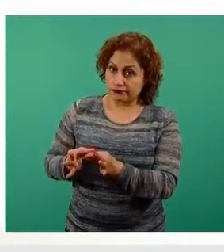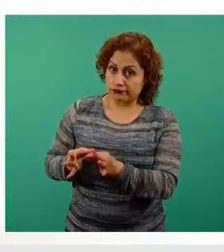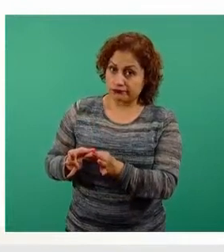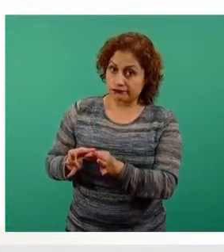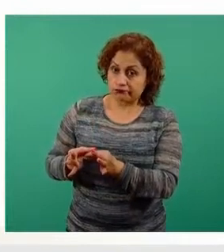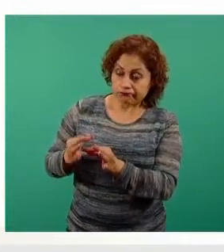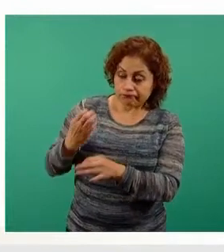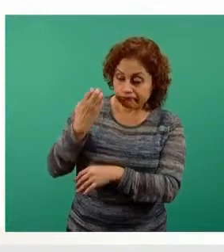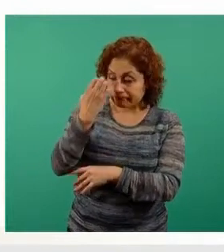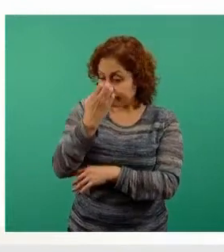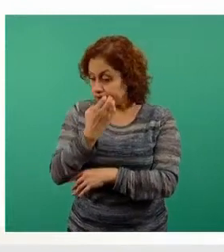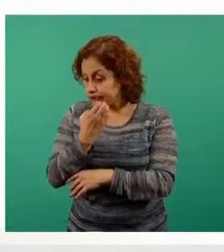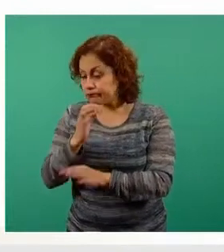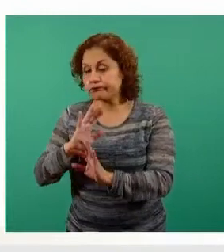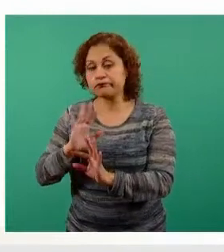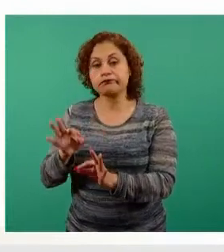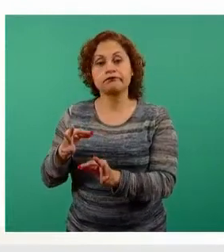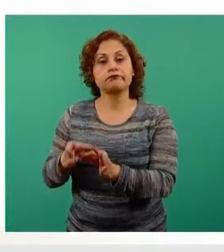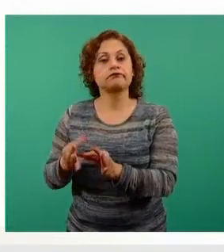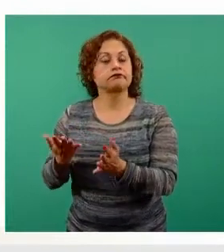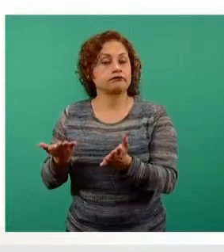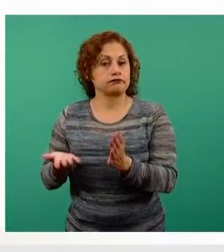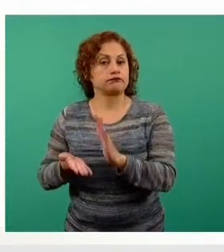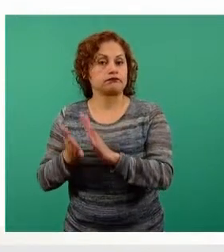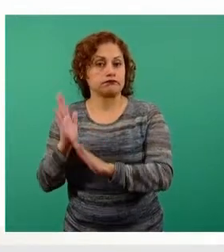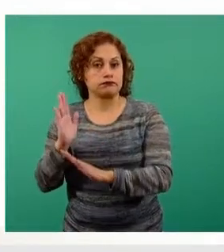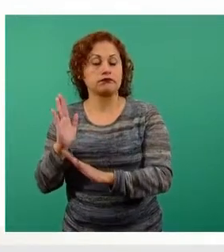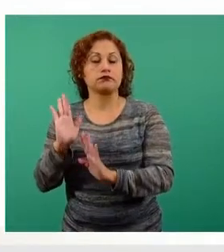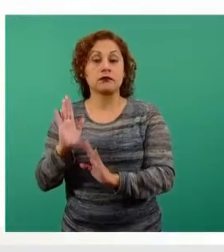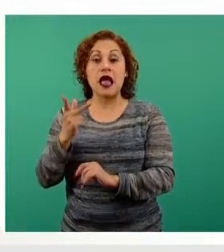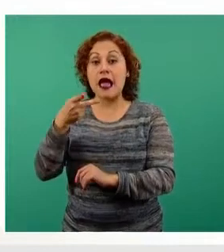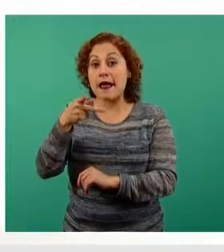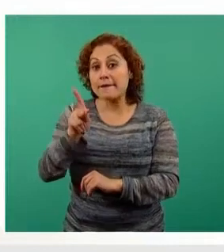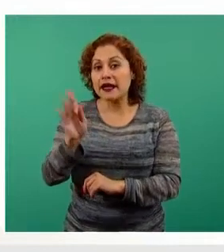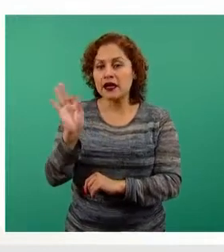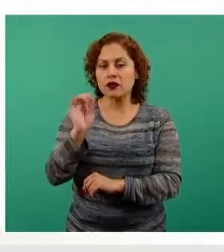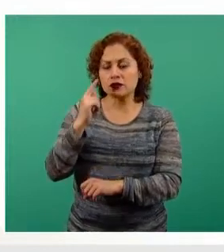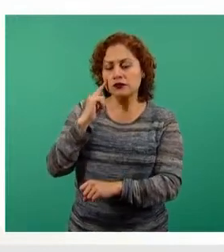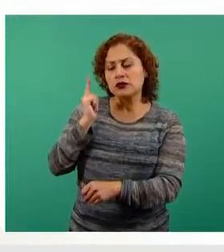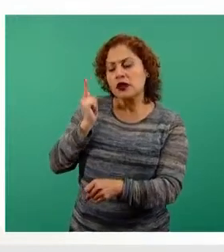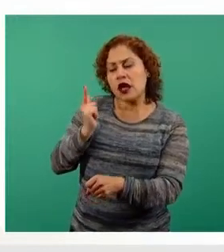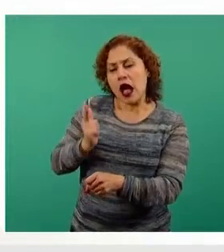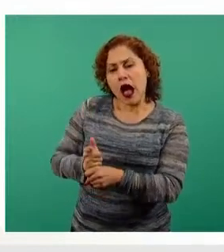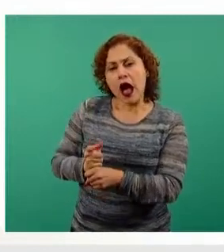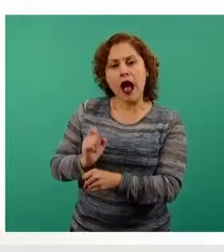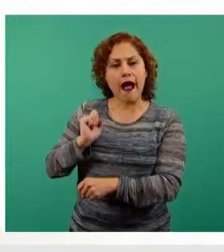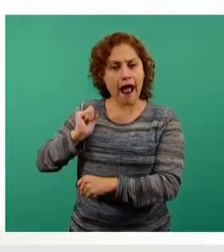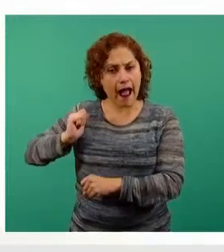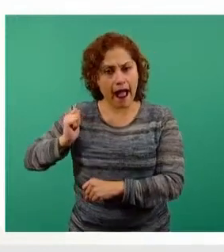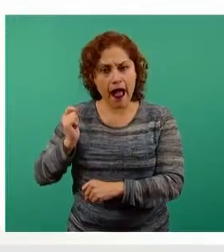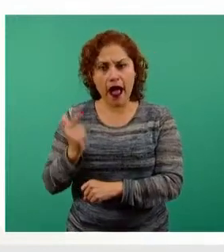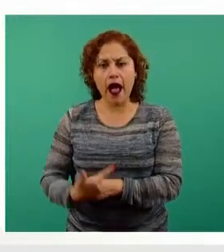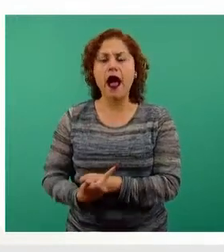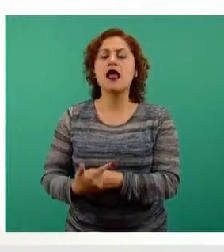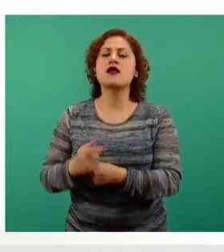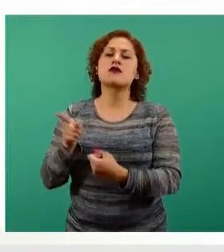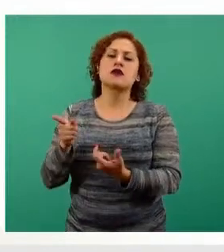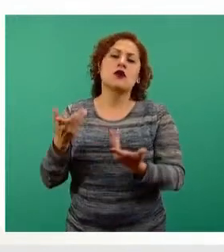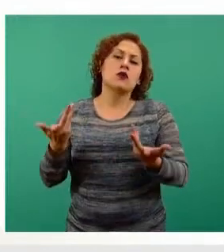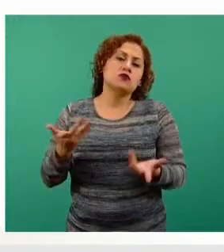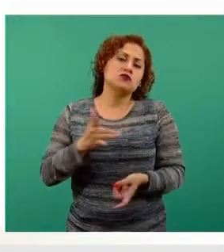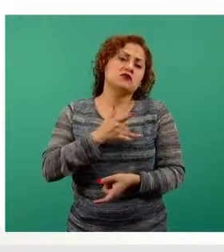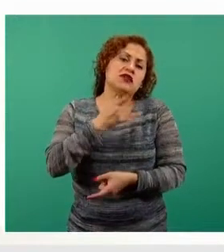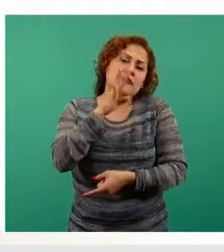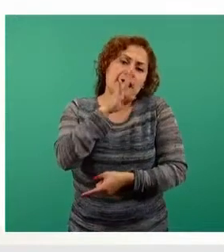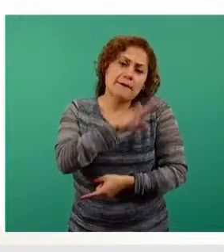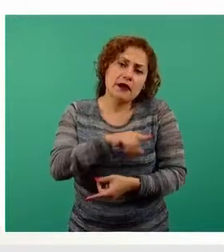la vacuna, y también si en ese momento se detecta alguna manifestación, signo o síntoma que pudiera integrarse